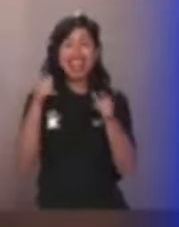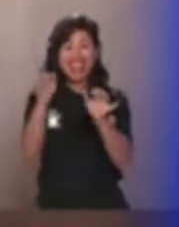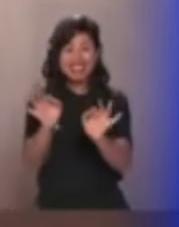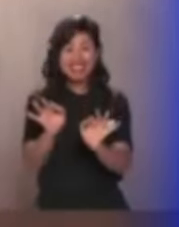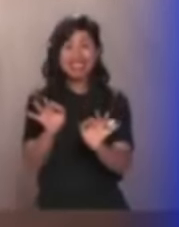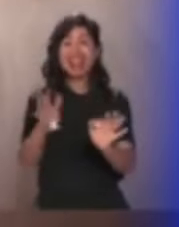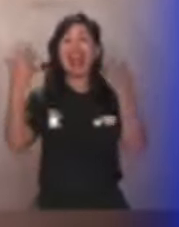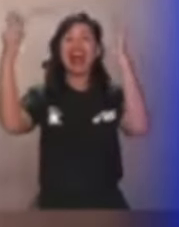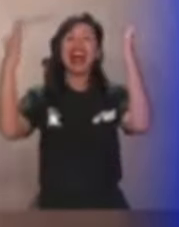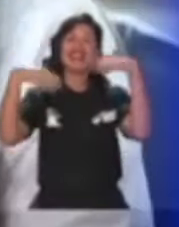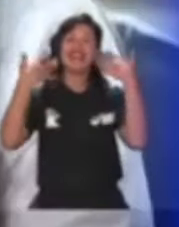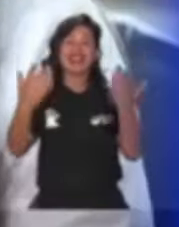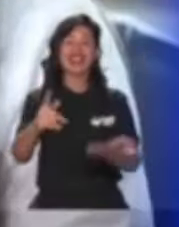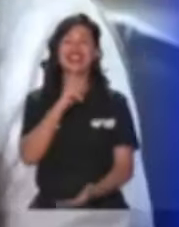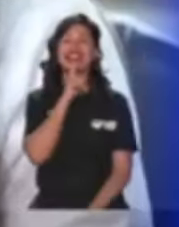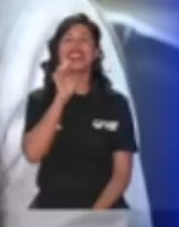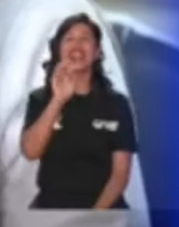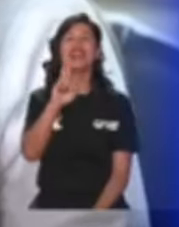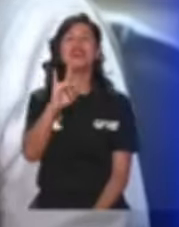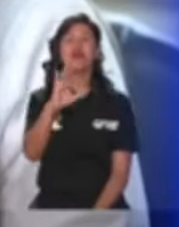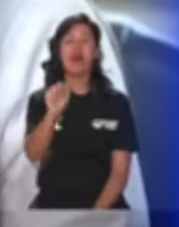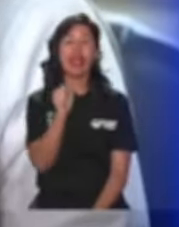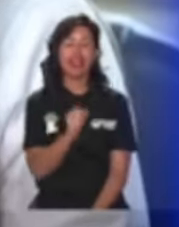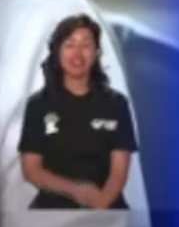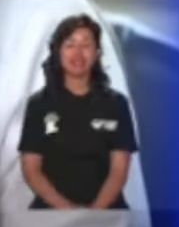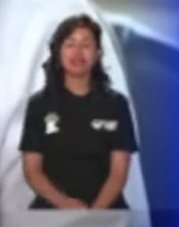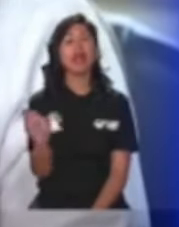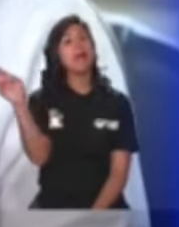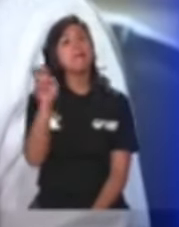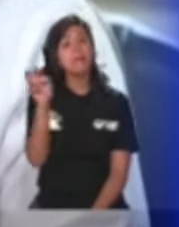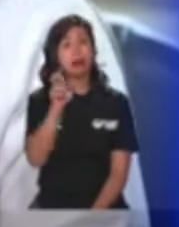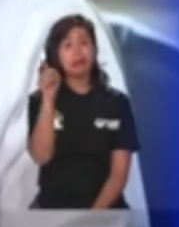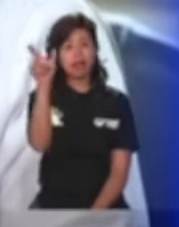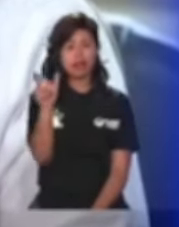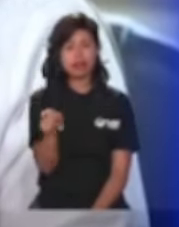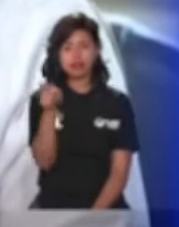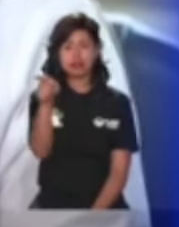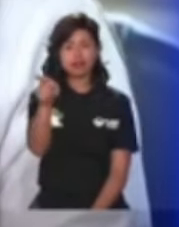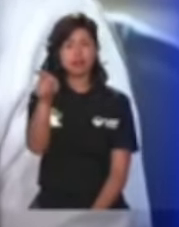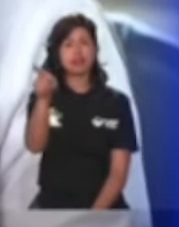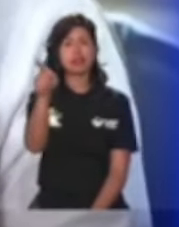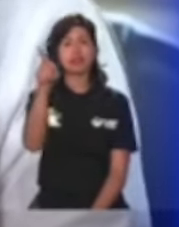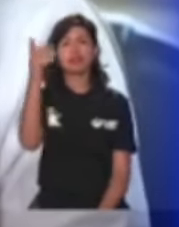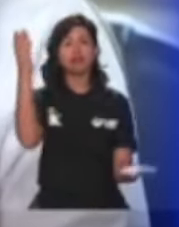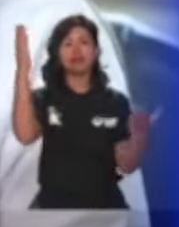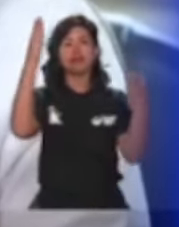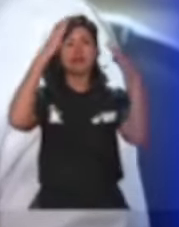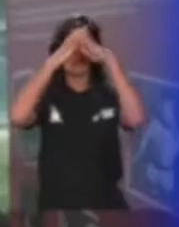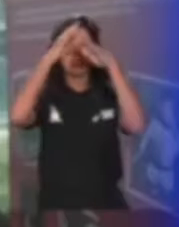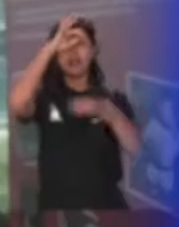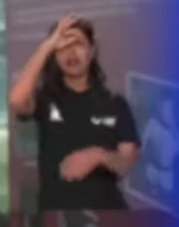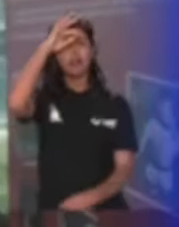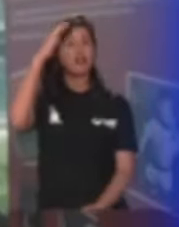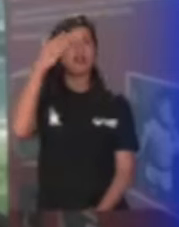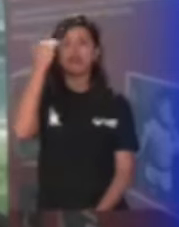Ya, aplauso para la Teluca. Vemos un papá que pasó de estar en blanco con el proceso de